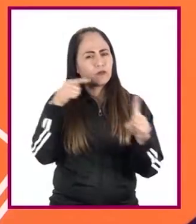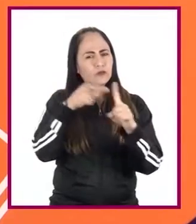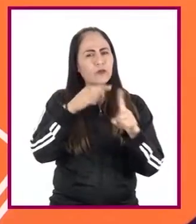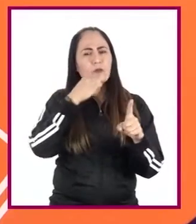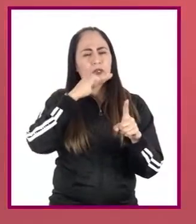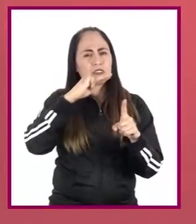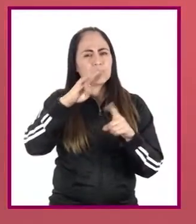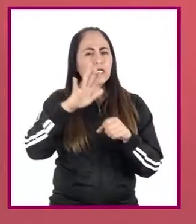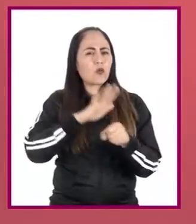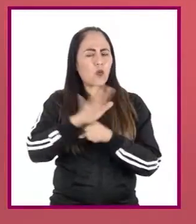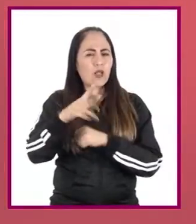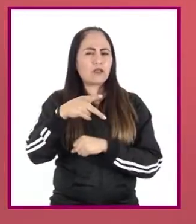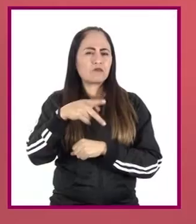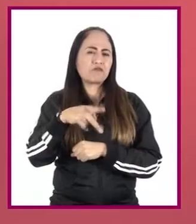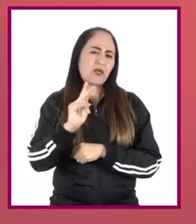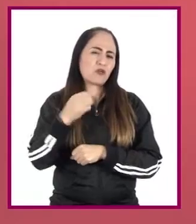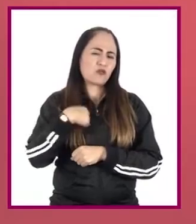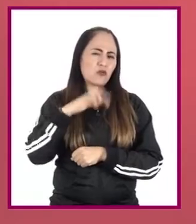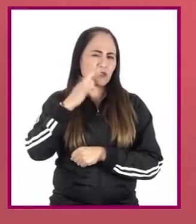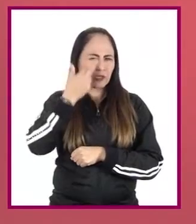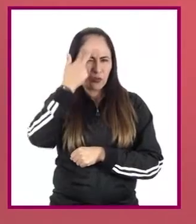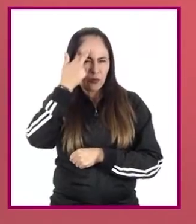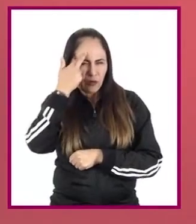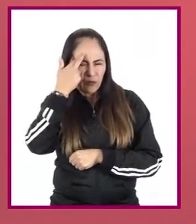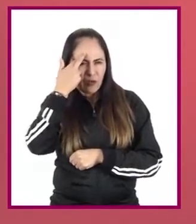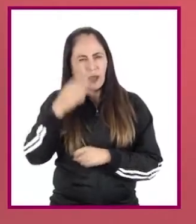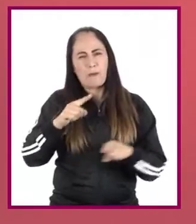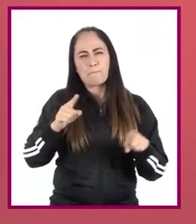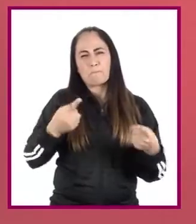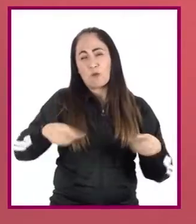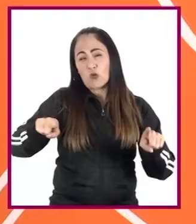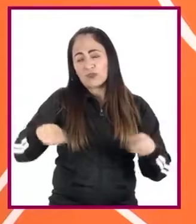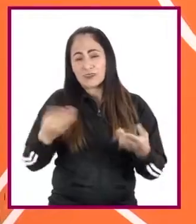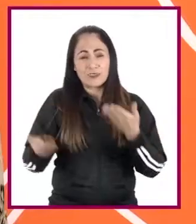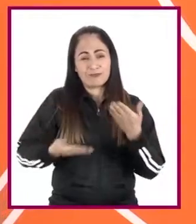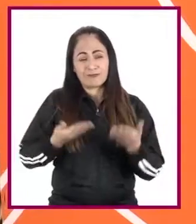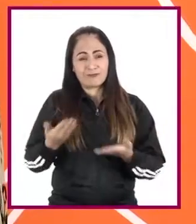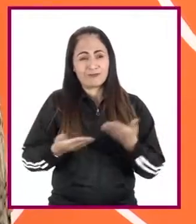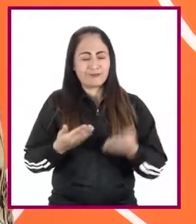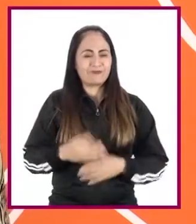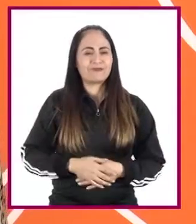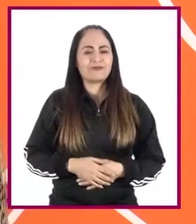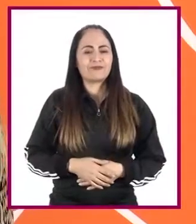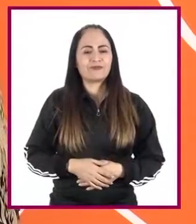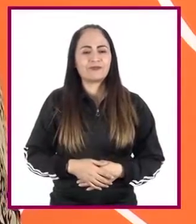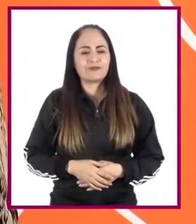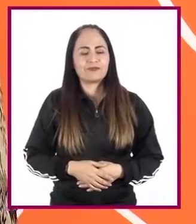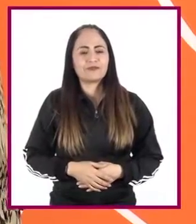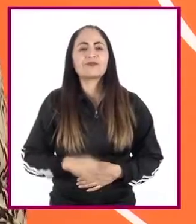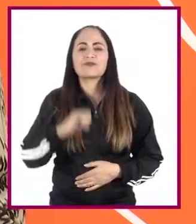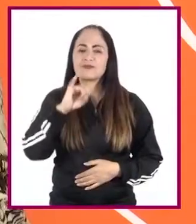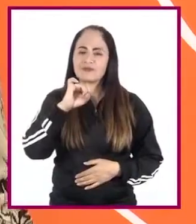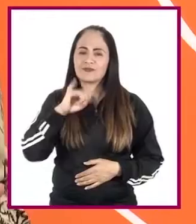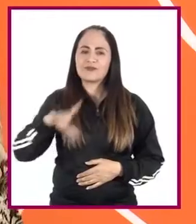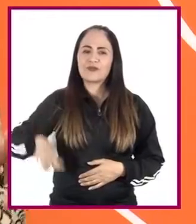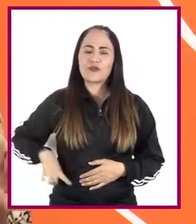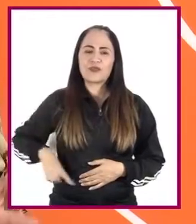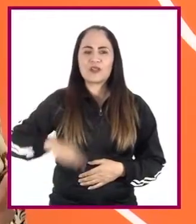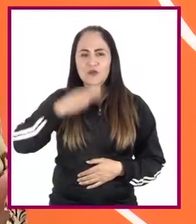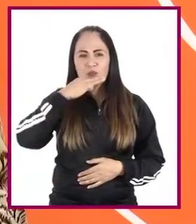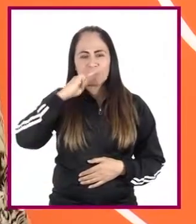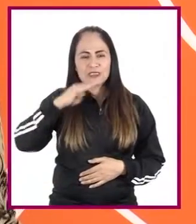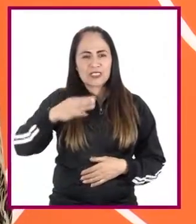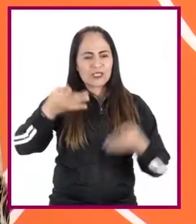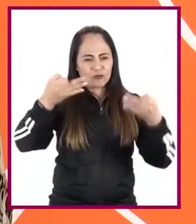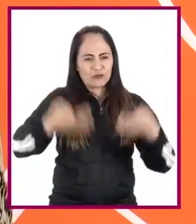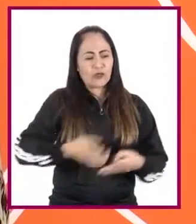recuerdo algunas campañas con música muy pegajosa. Así es. Cada campaña puede tener o no música